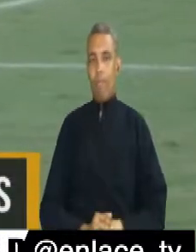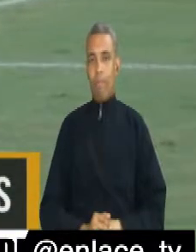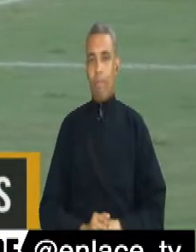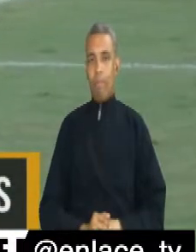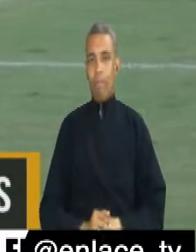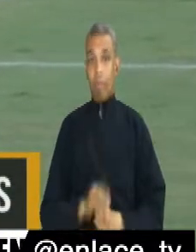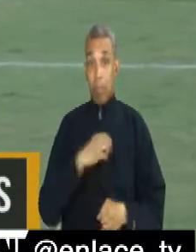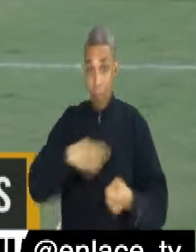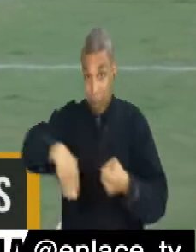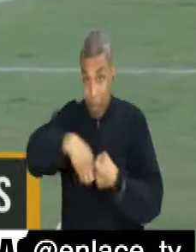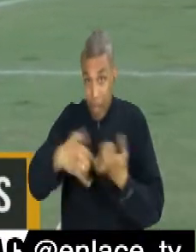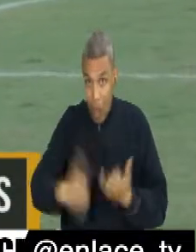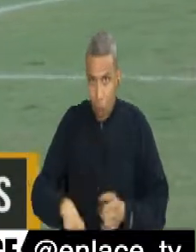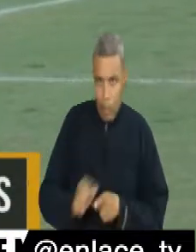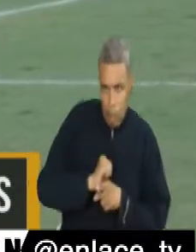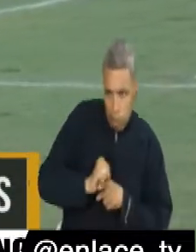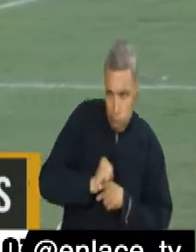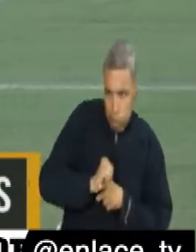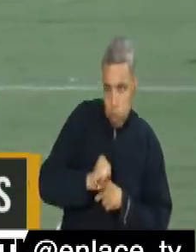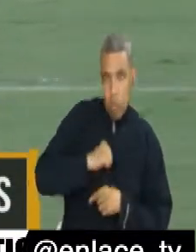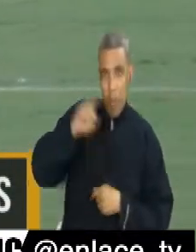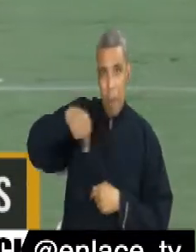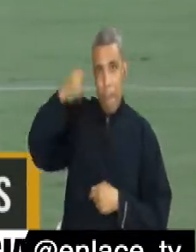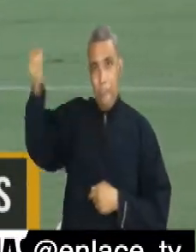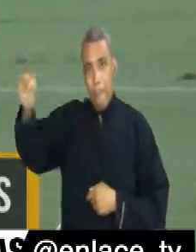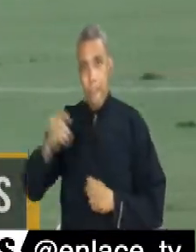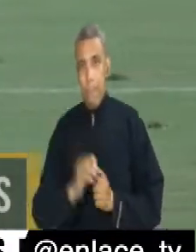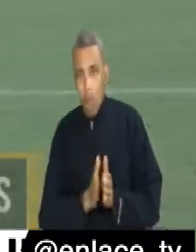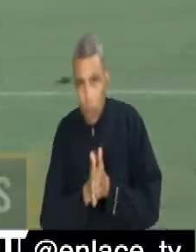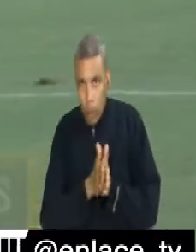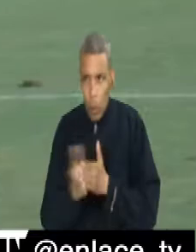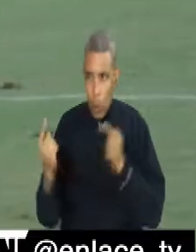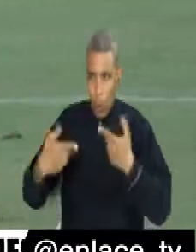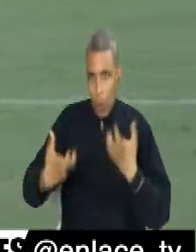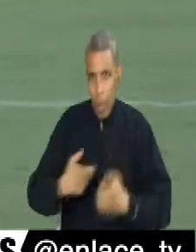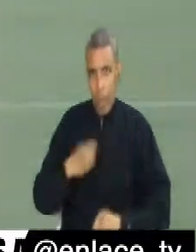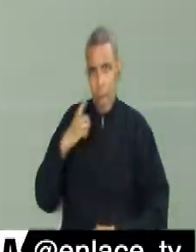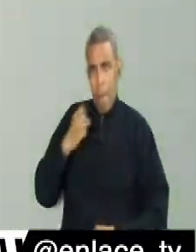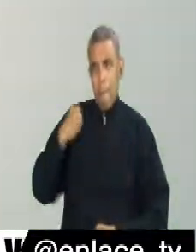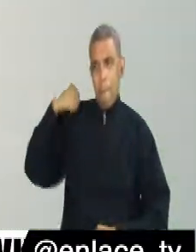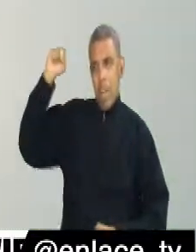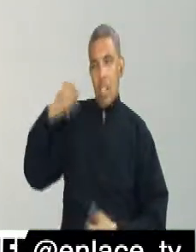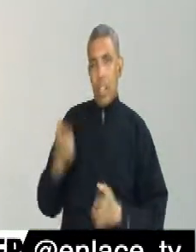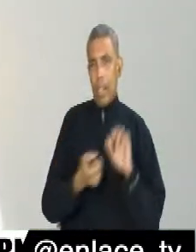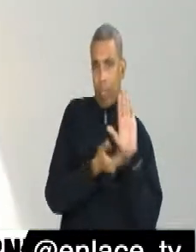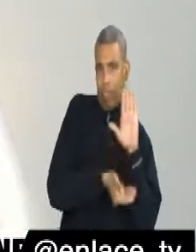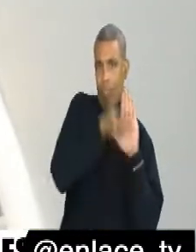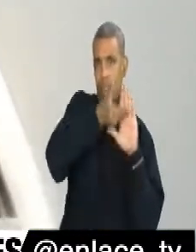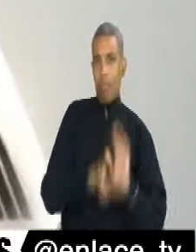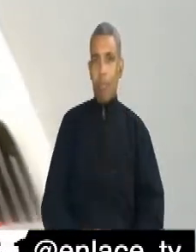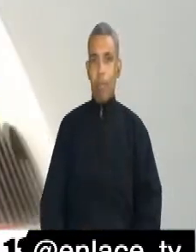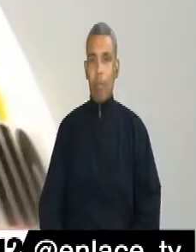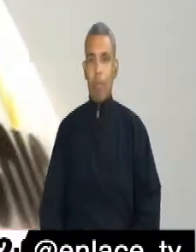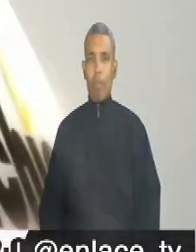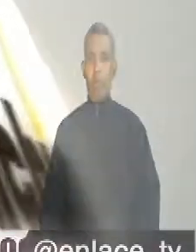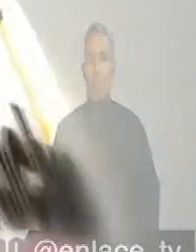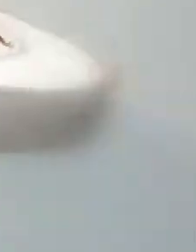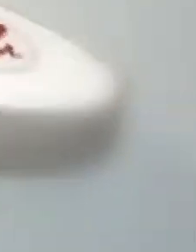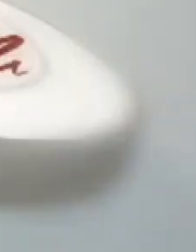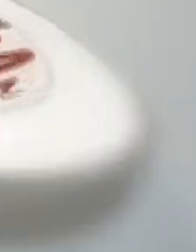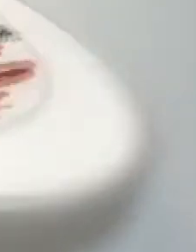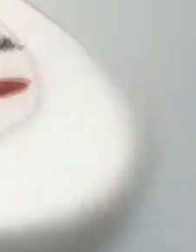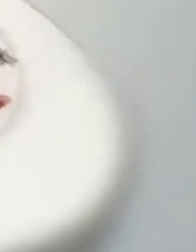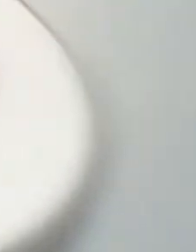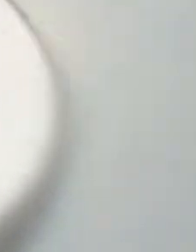barranqueño se prepara para su próximo encuentro, en donde seguirá sumando puntos. Hasta aquí los deportes, con el patrocinio